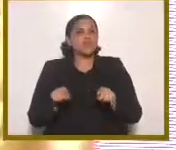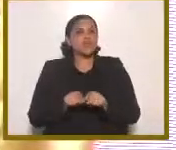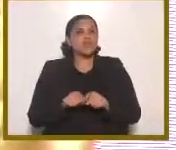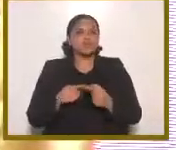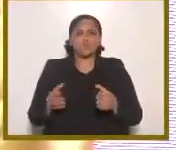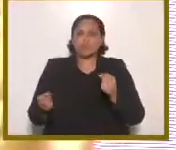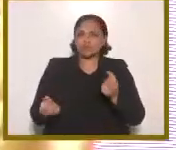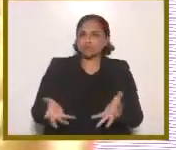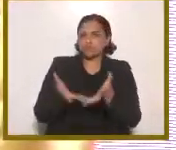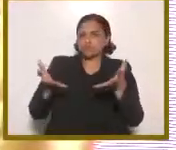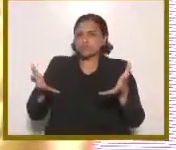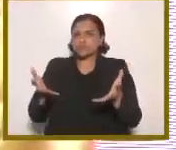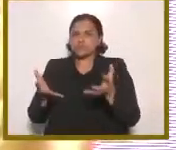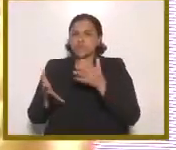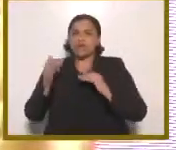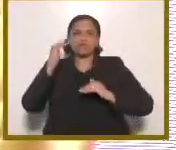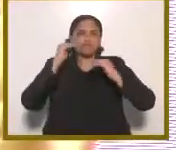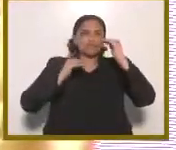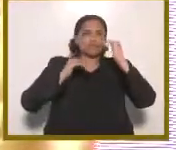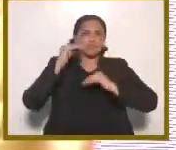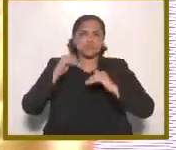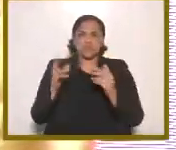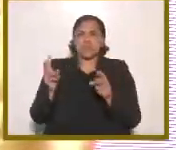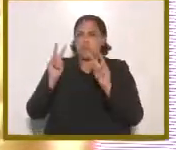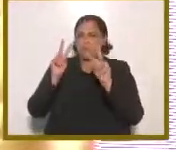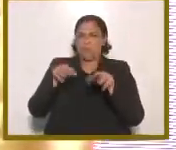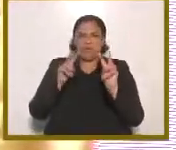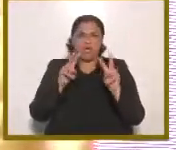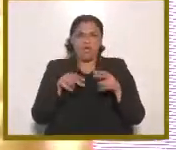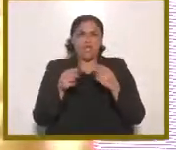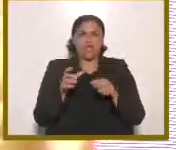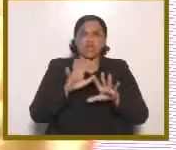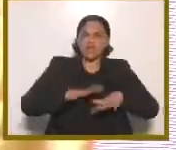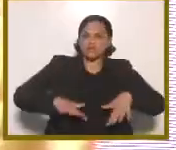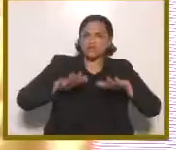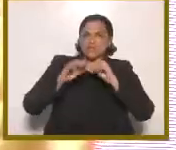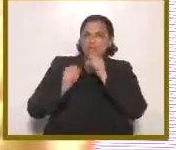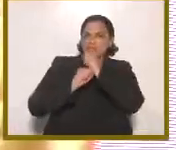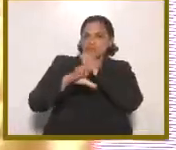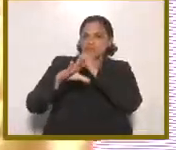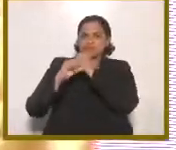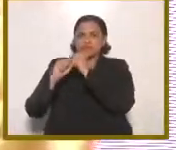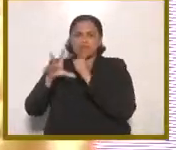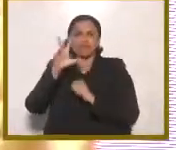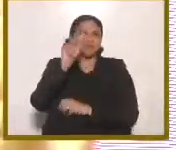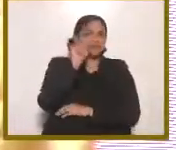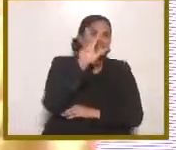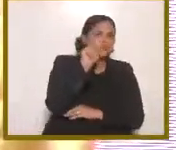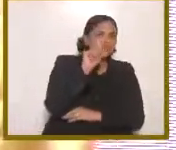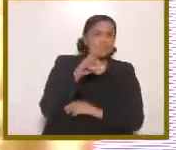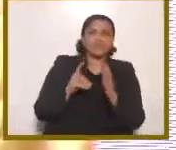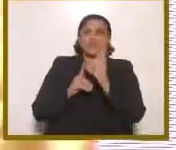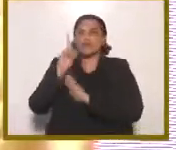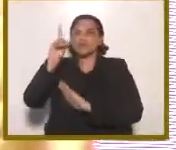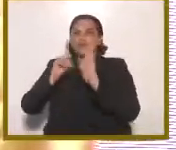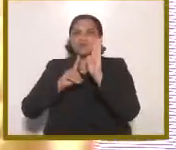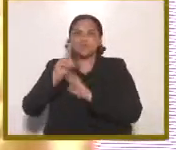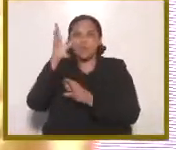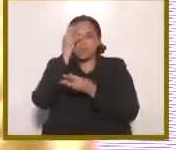equilibrada y no estereotipada de la mujer en los medios de difusión, desarrollando estrategias de